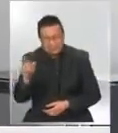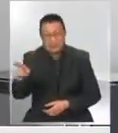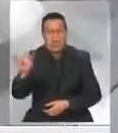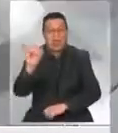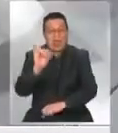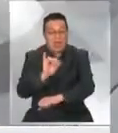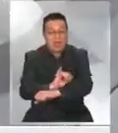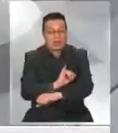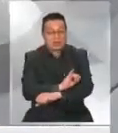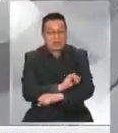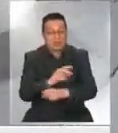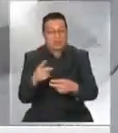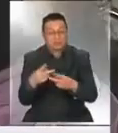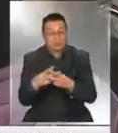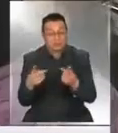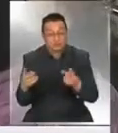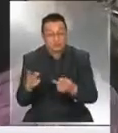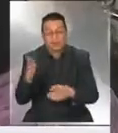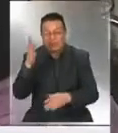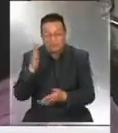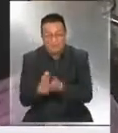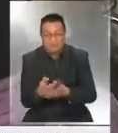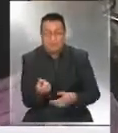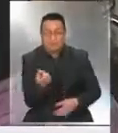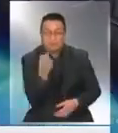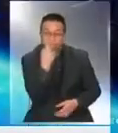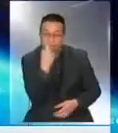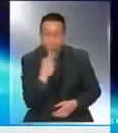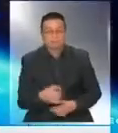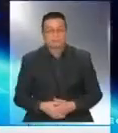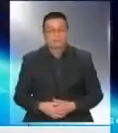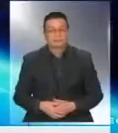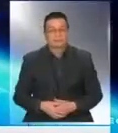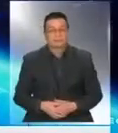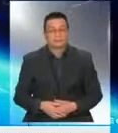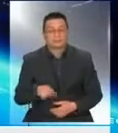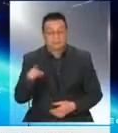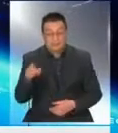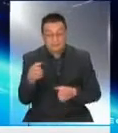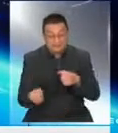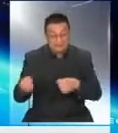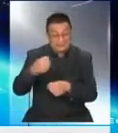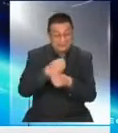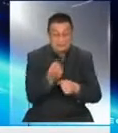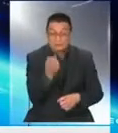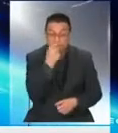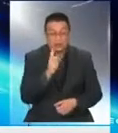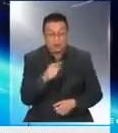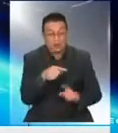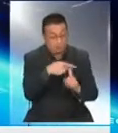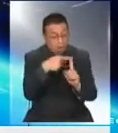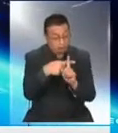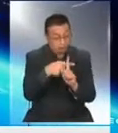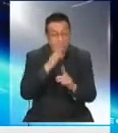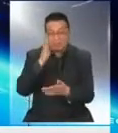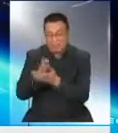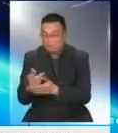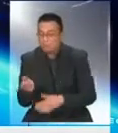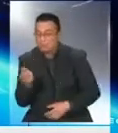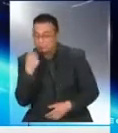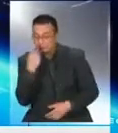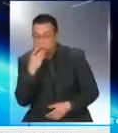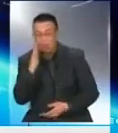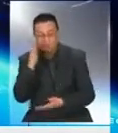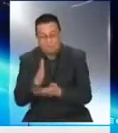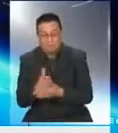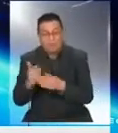institución pública donde se hará el PCR. Esto no reemplaza el PCR, así yo salgo positivo, tengo que ir a hacer un PCR después, pero es